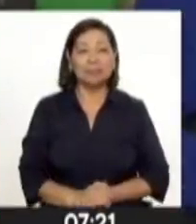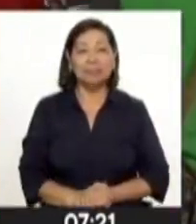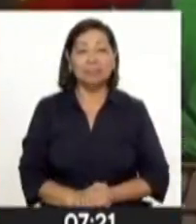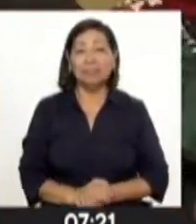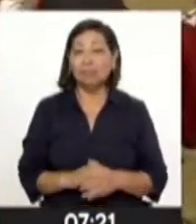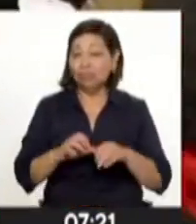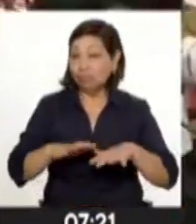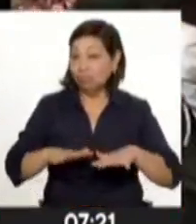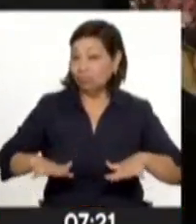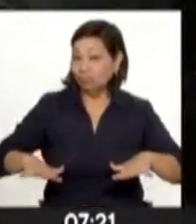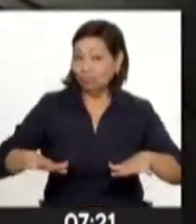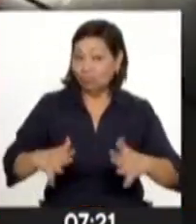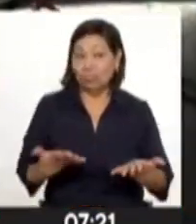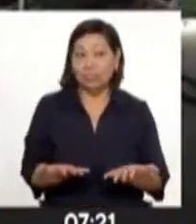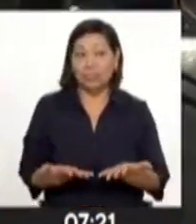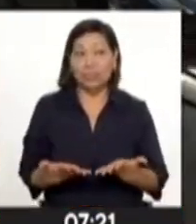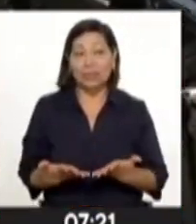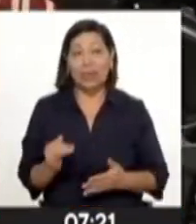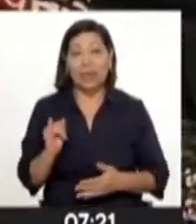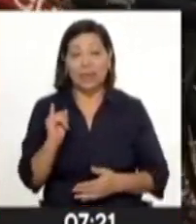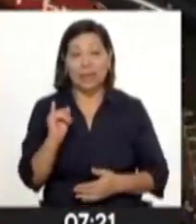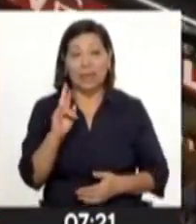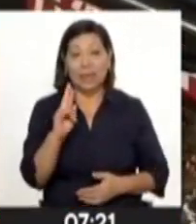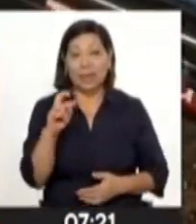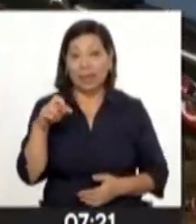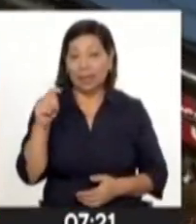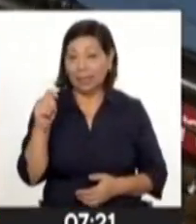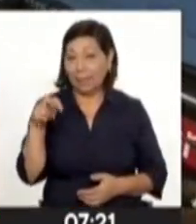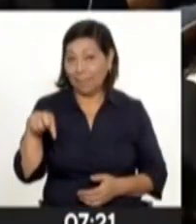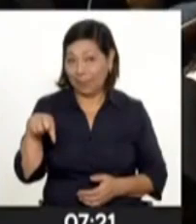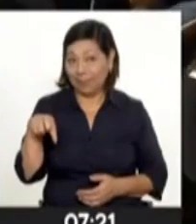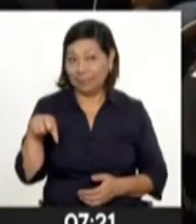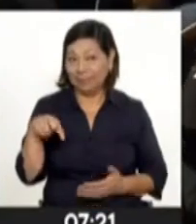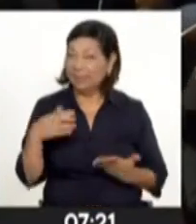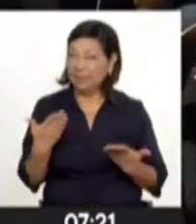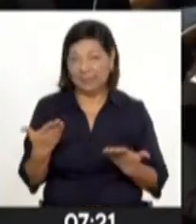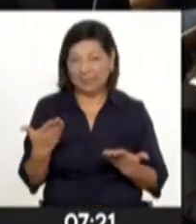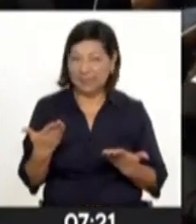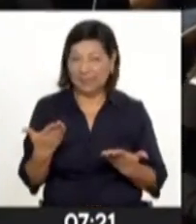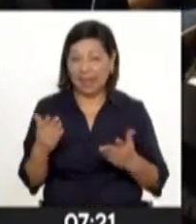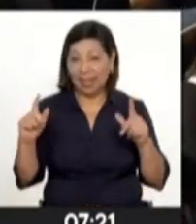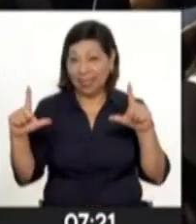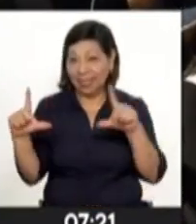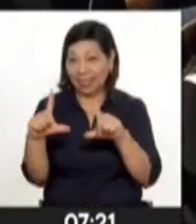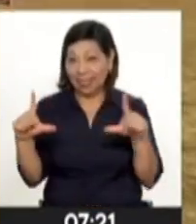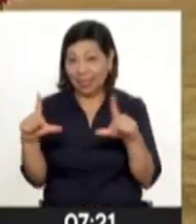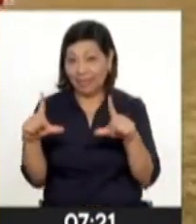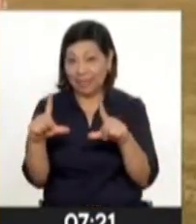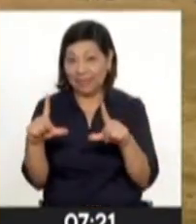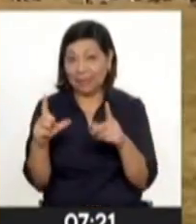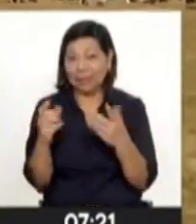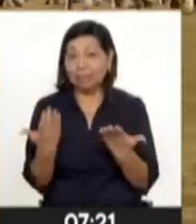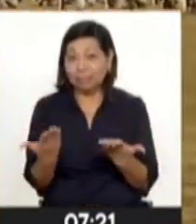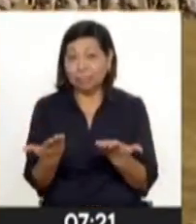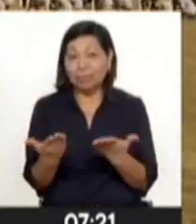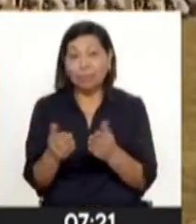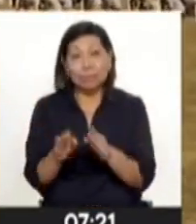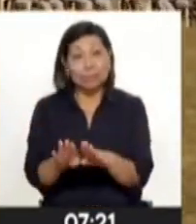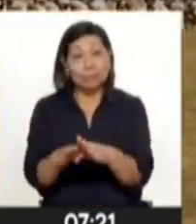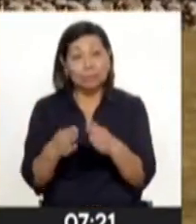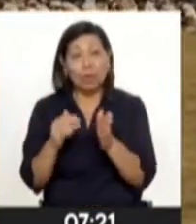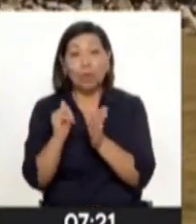En un despliegue sin precedentes, el Instituto Nacional de Radio y Televisión del Perú, mediante la plataforma televisiva TV Perú, realizó la